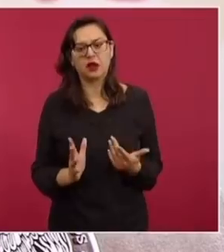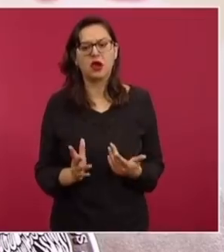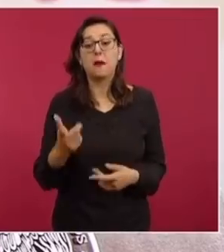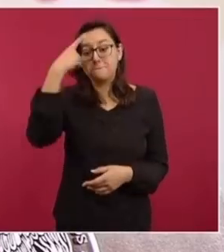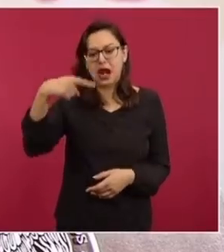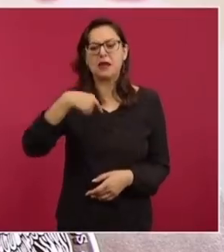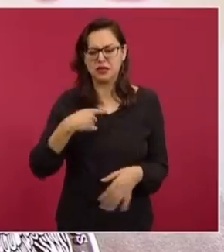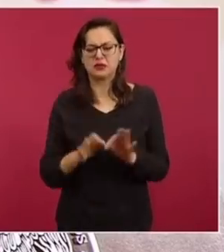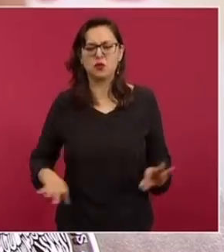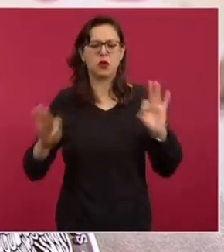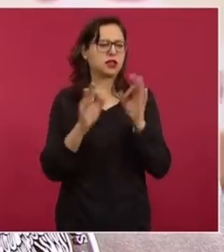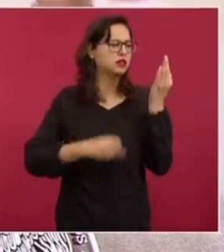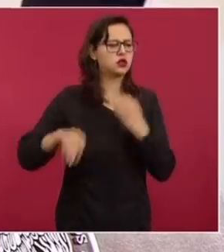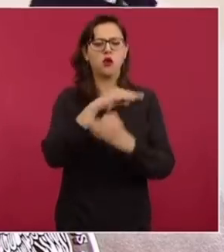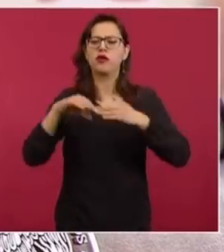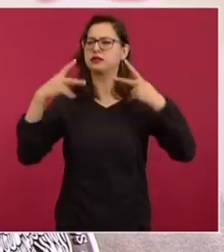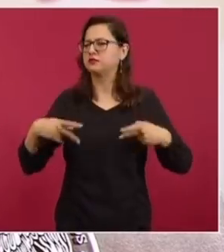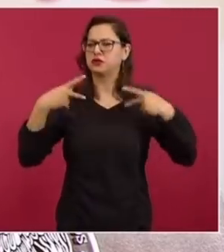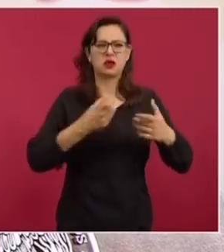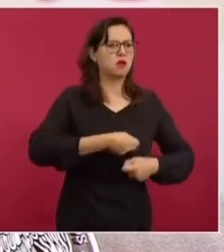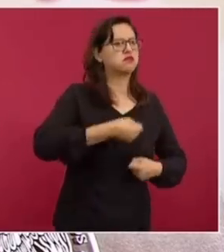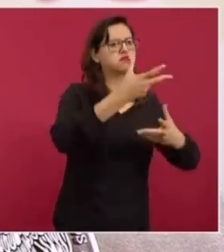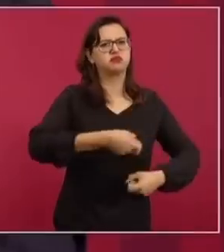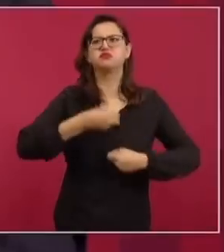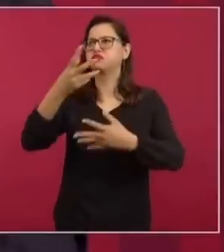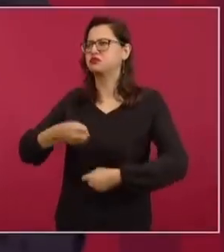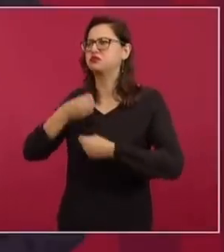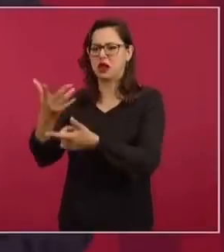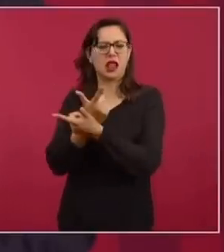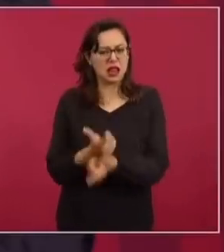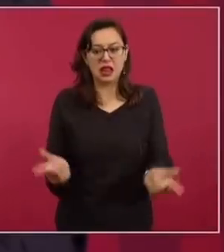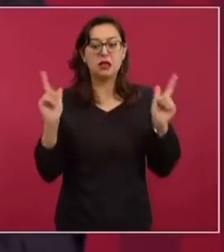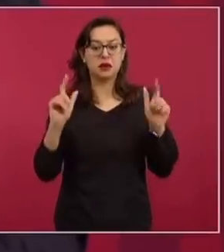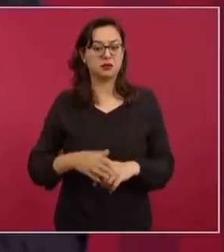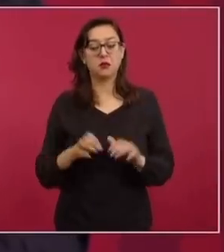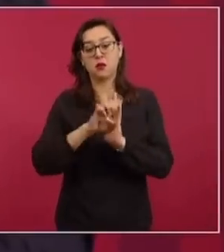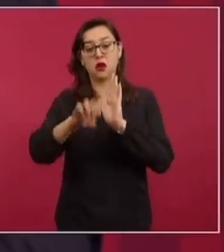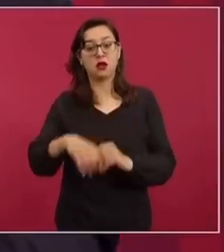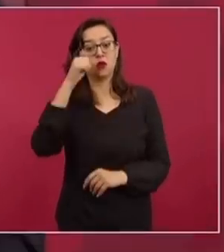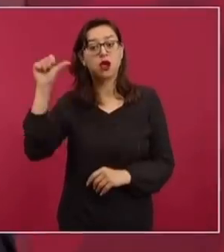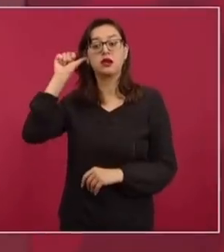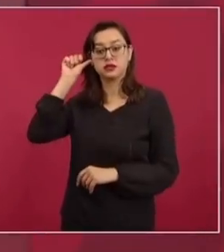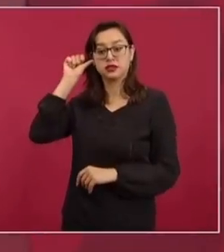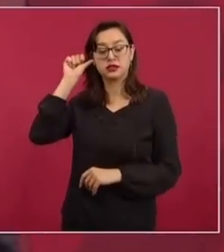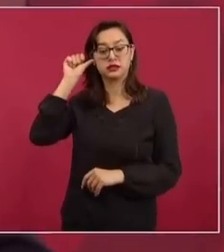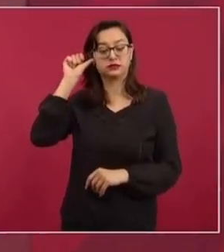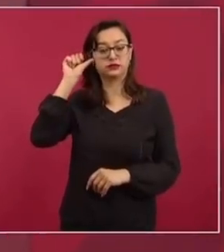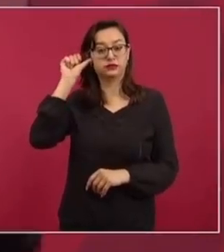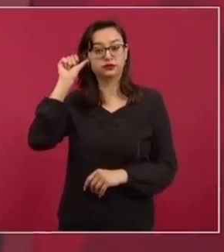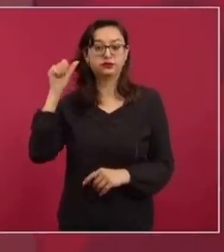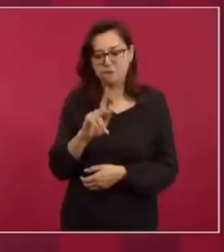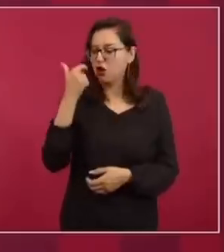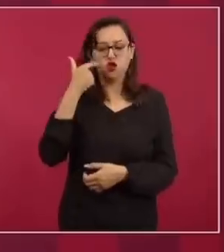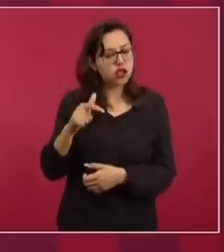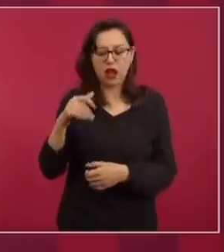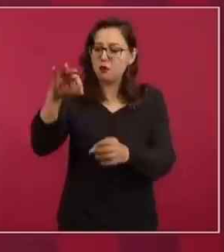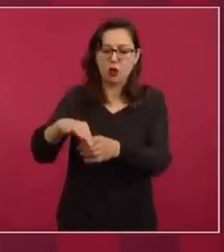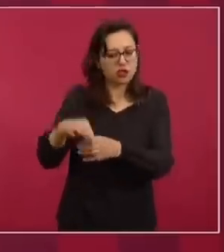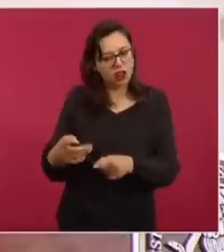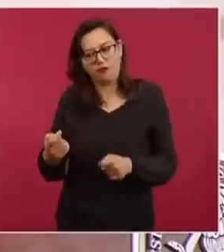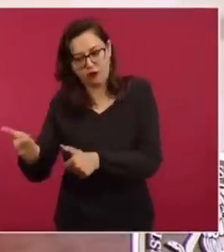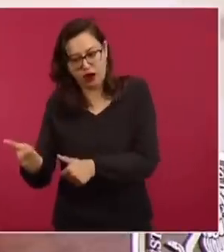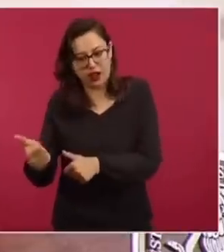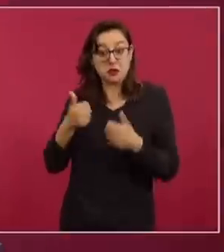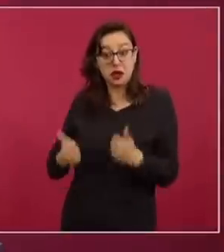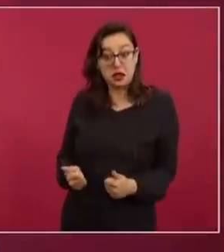hablen. Yo tengo. De que se garantice la libertad de expresión. Como ayer, que salieron a manifestarse, porque lo que no quieren es